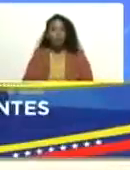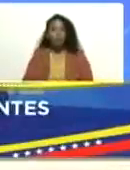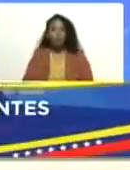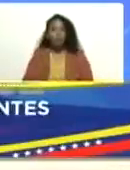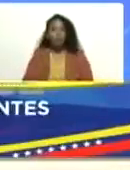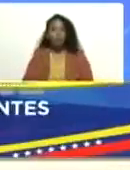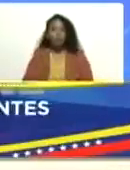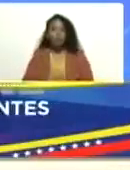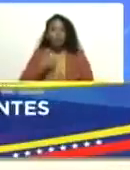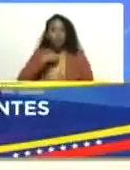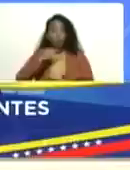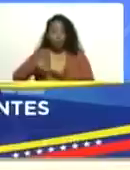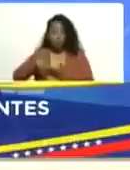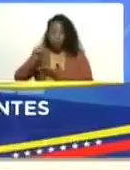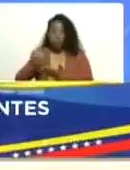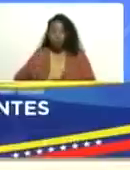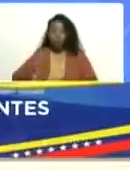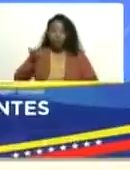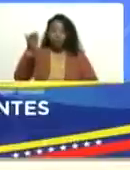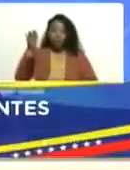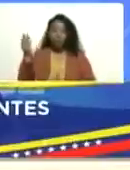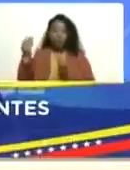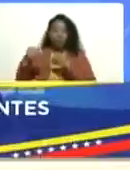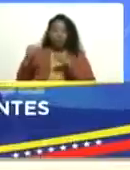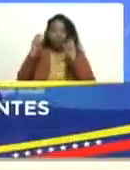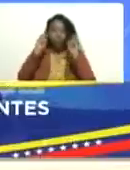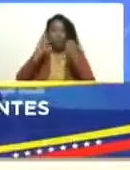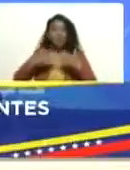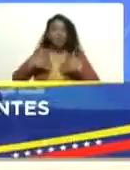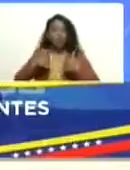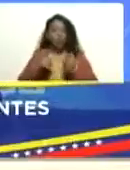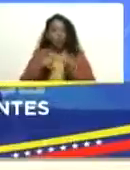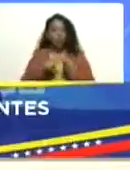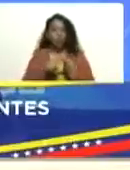Hemos firmado importantes acuerdos en materia de salud